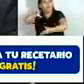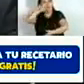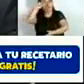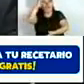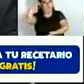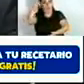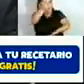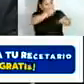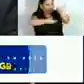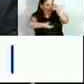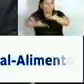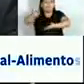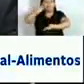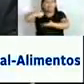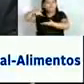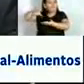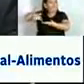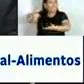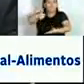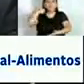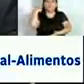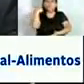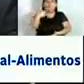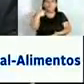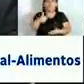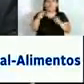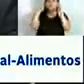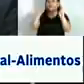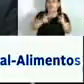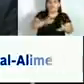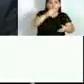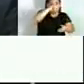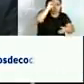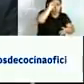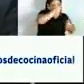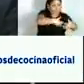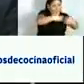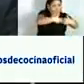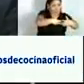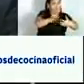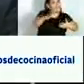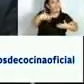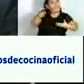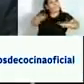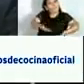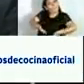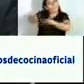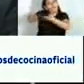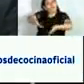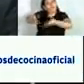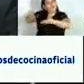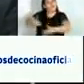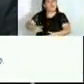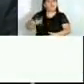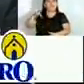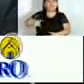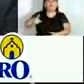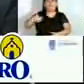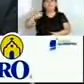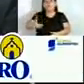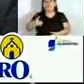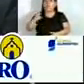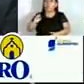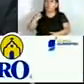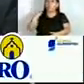cual es muy positivo para las exportaciones salvadoreñas, las cuales en el año actual o en el